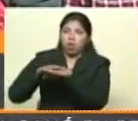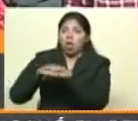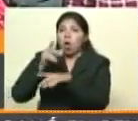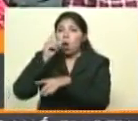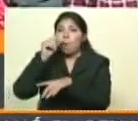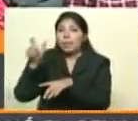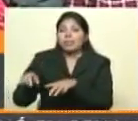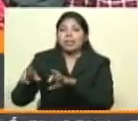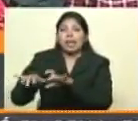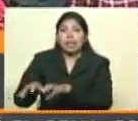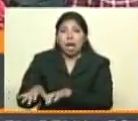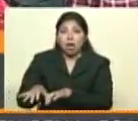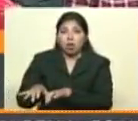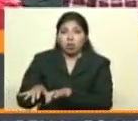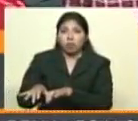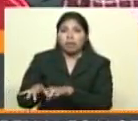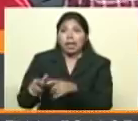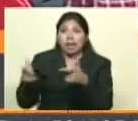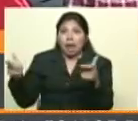Guterres.